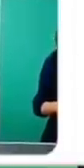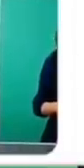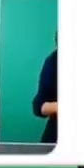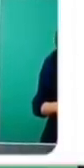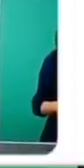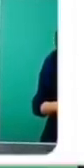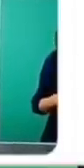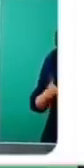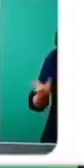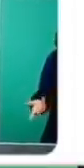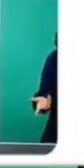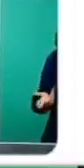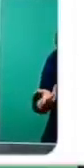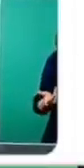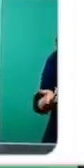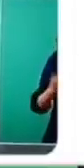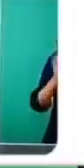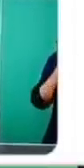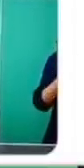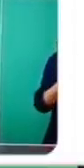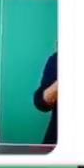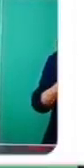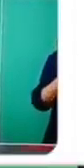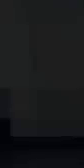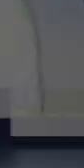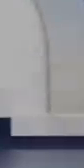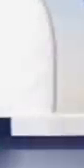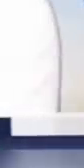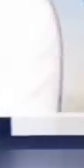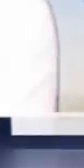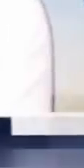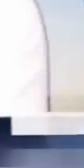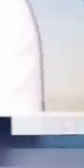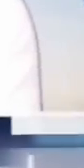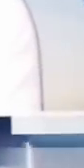Nos robaban a todos los mexicanos.